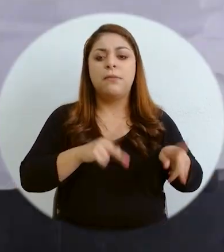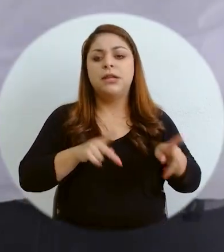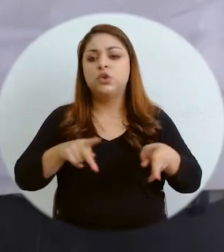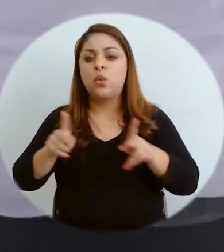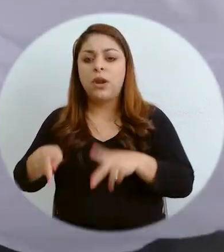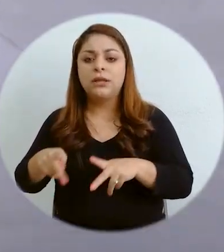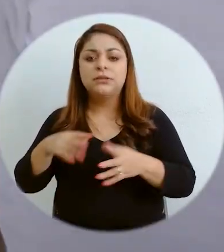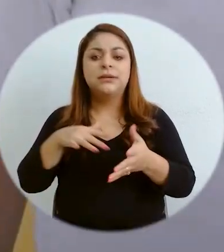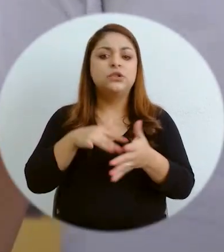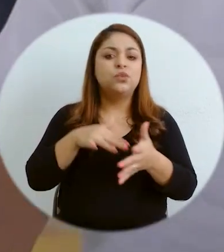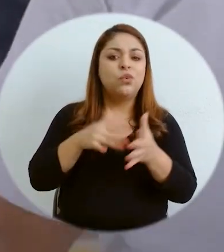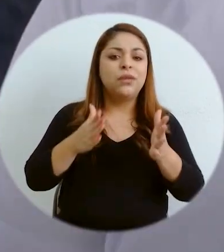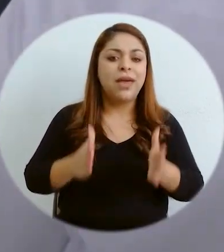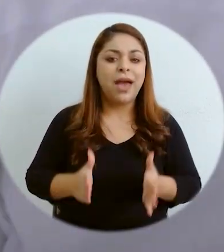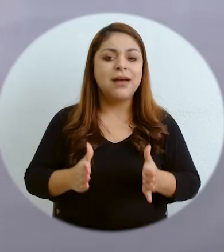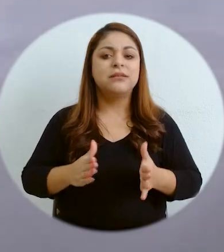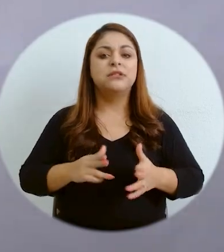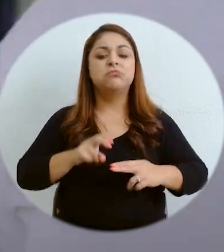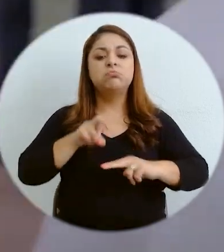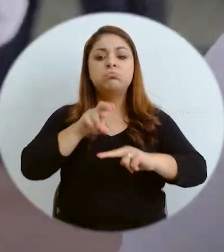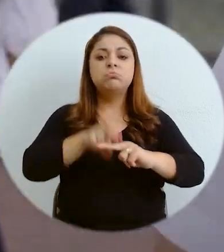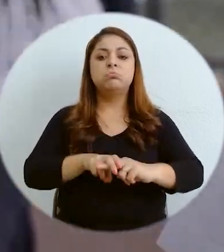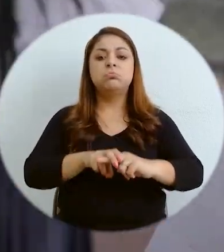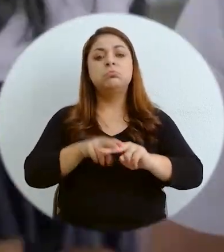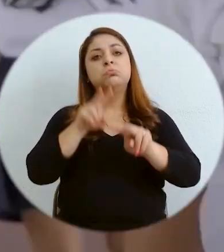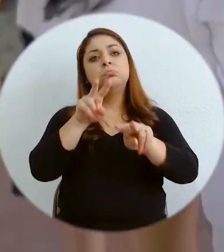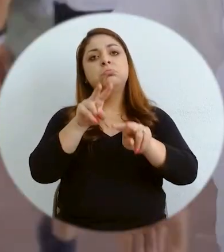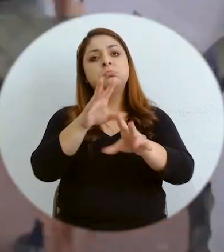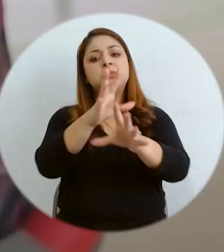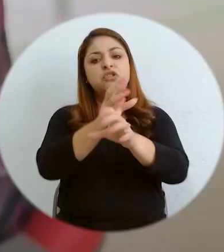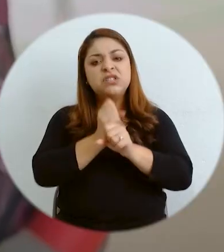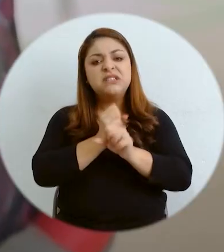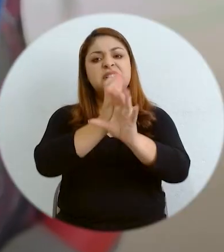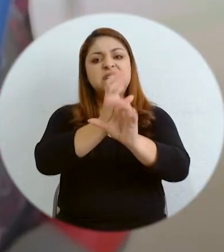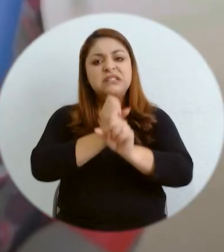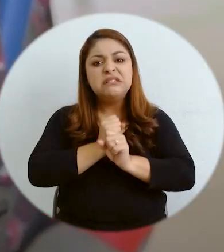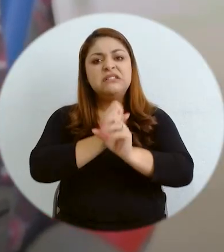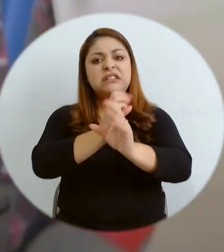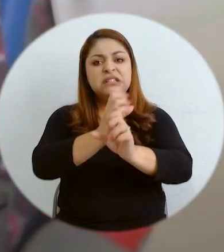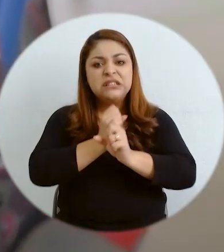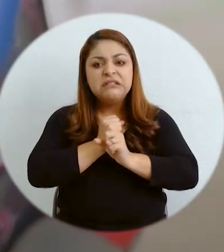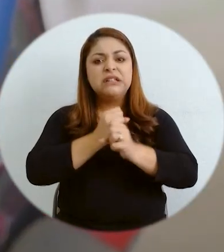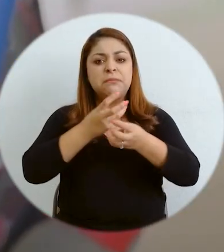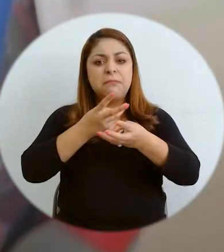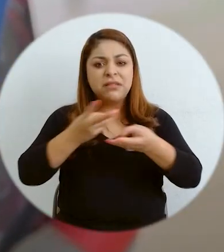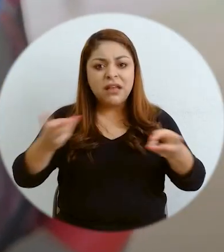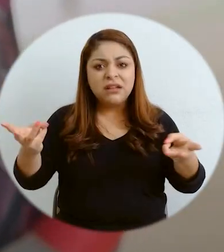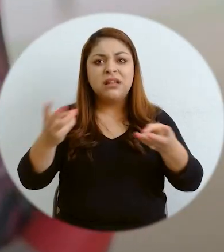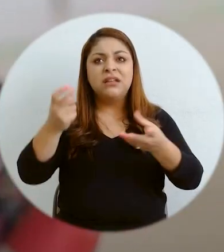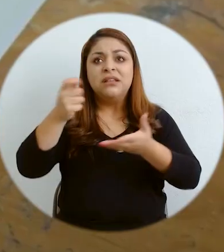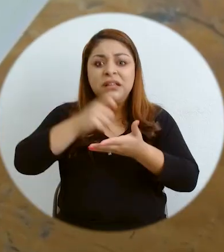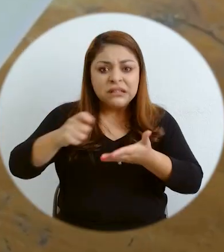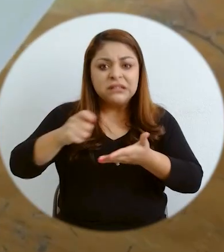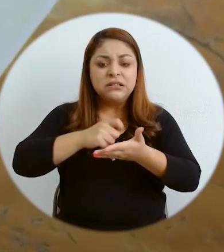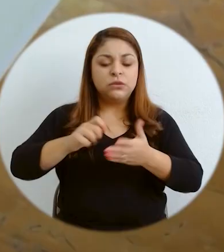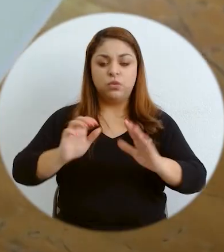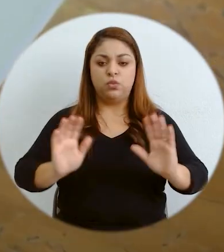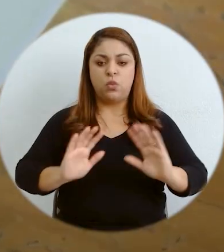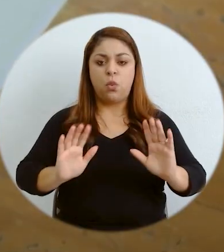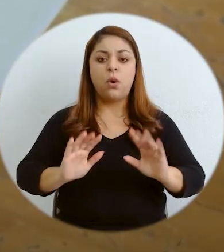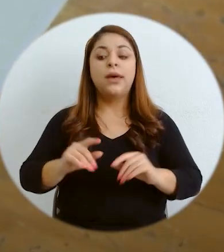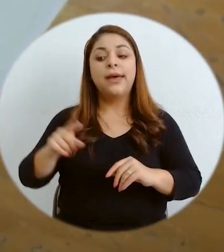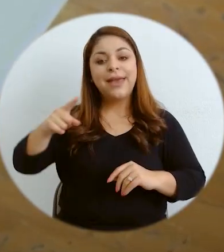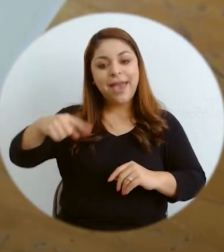ser personas, estudiantes que se sientan a recibir materia, sino más al contrario, que